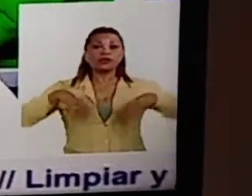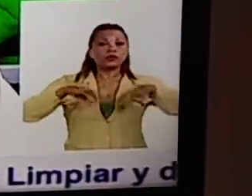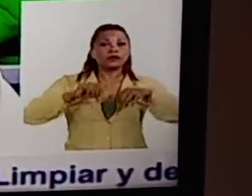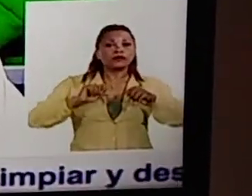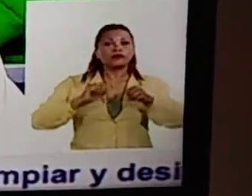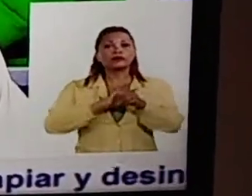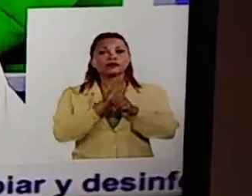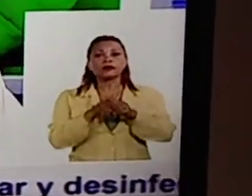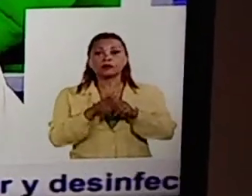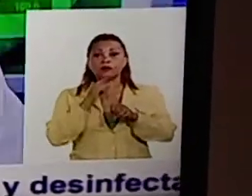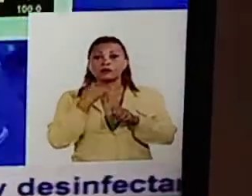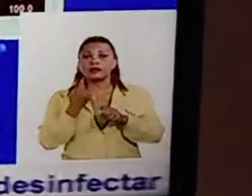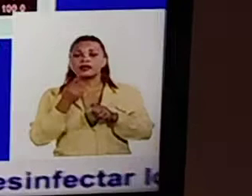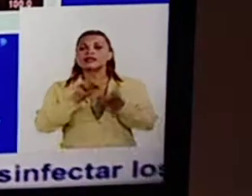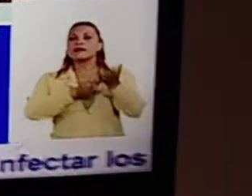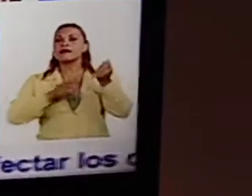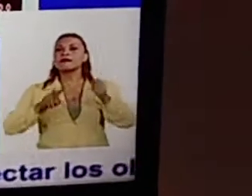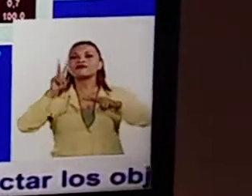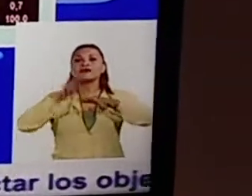de La Habana, con el